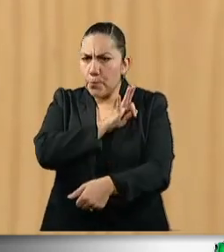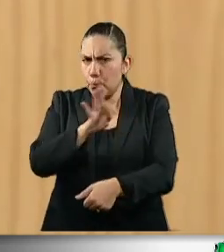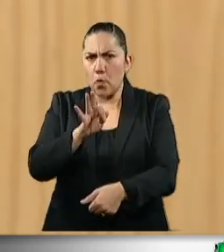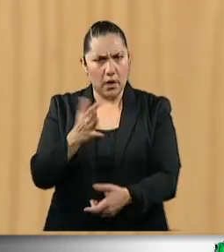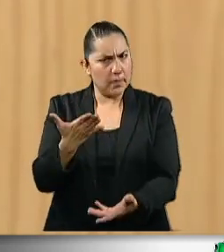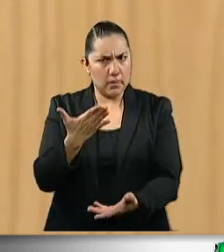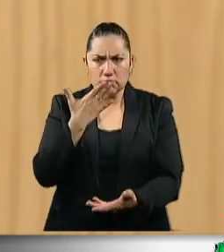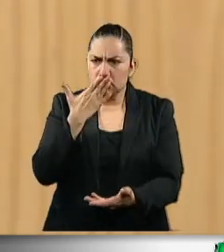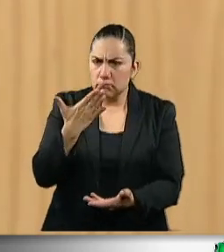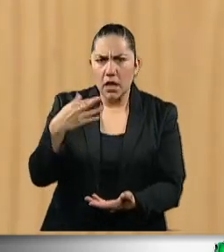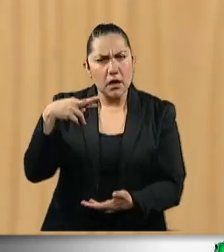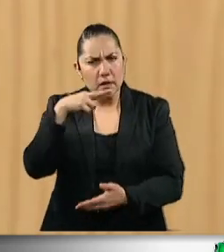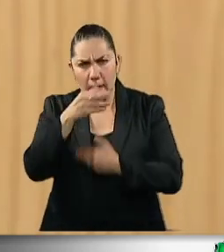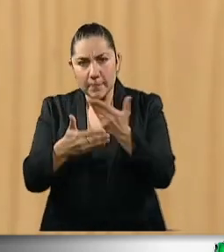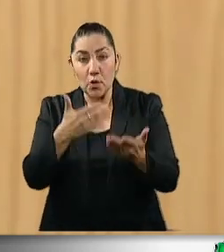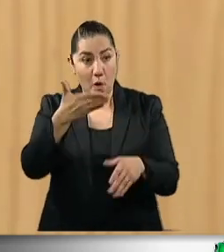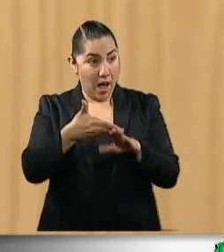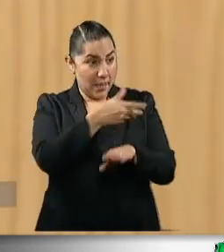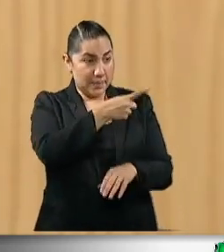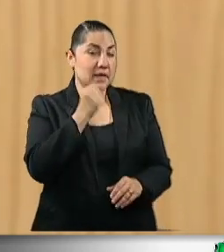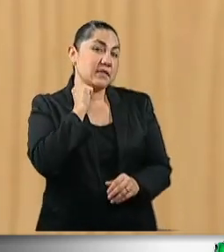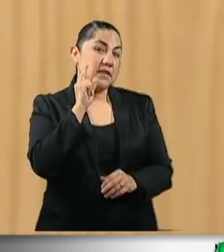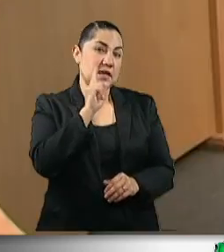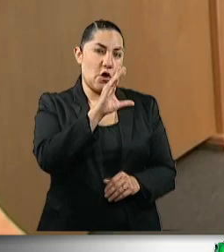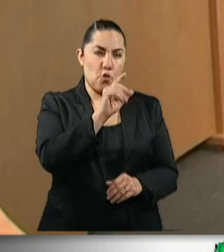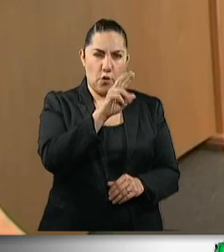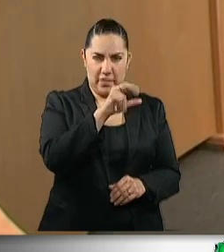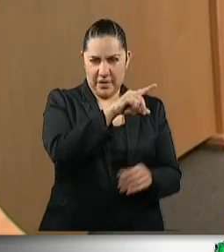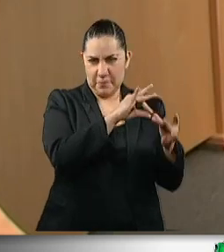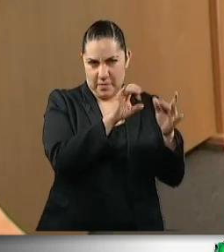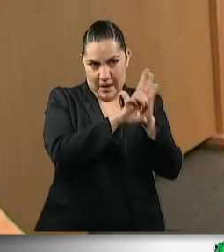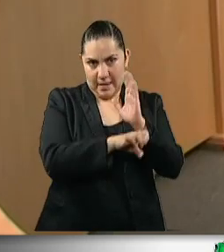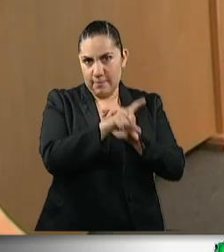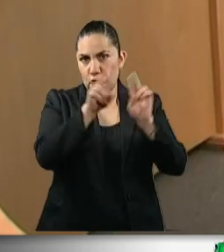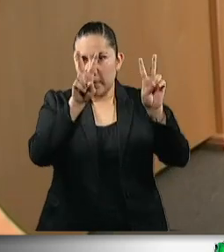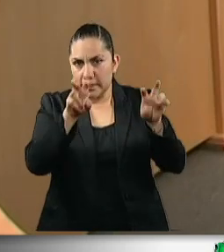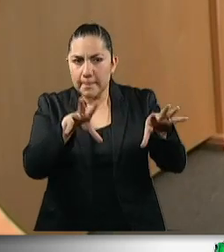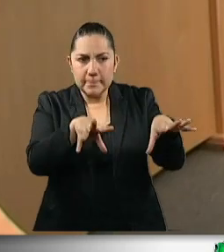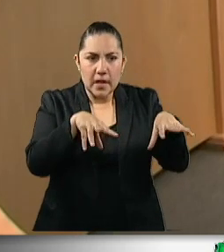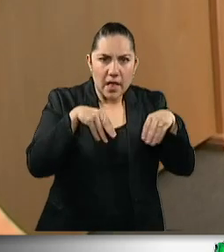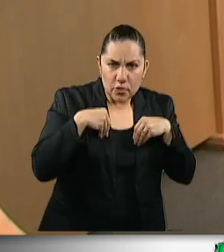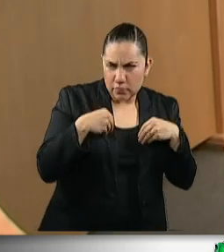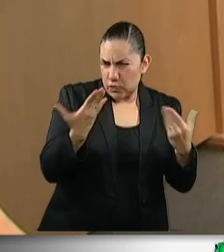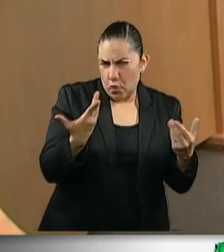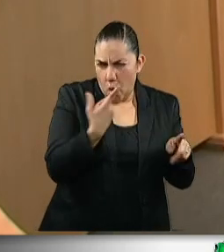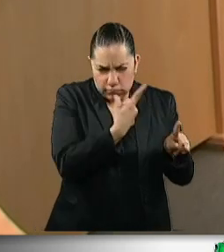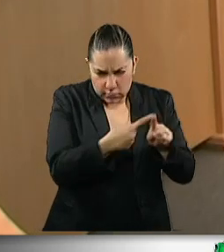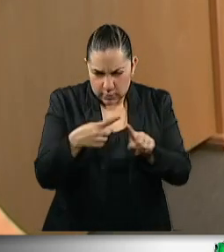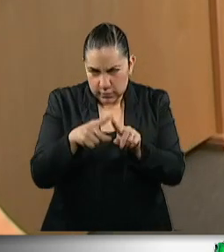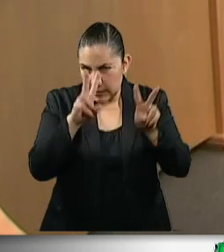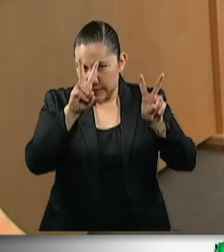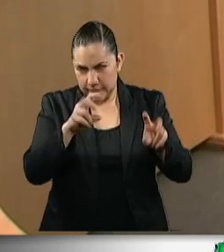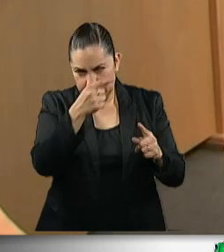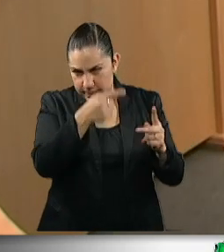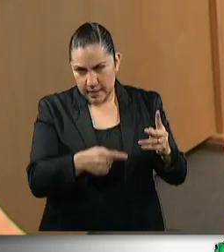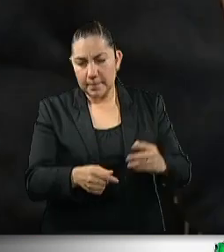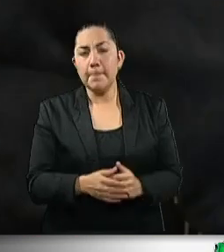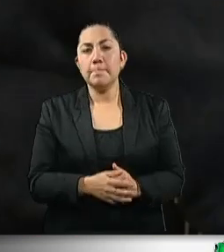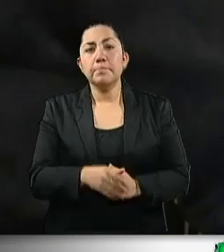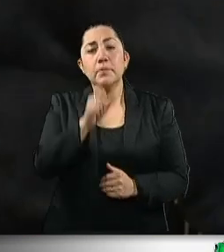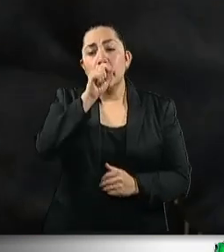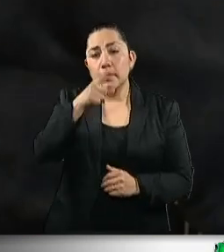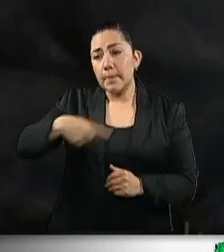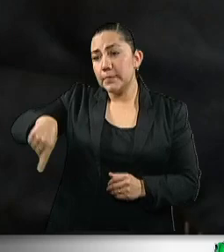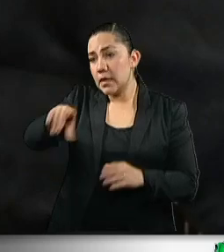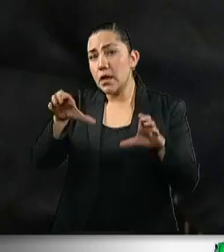en adopciones, en temas muy sensibles, ¿no? En el encuentro se discutieron los artículos transitorios,